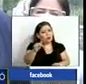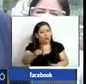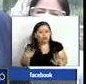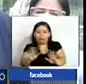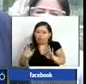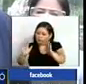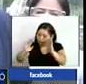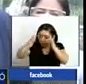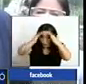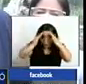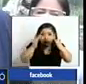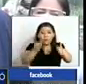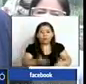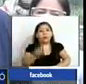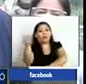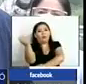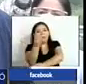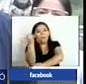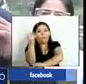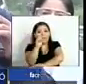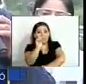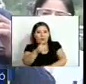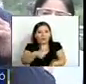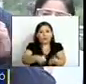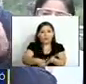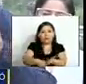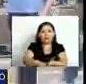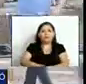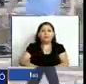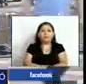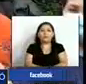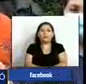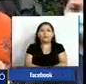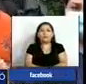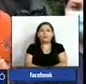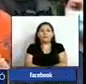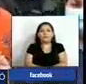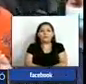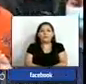en la atención de la emergencia en su municipio.